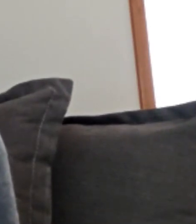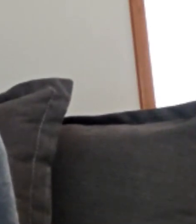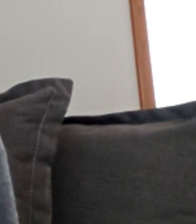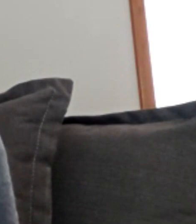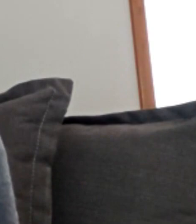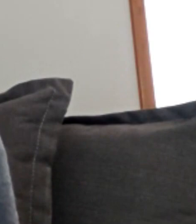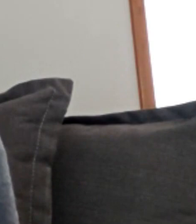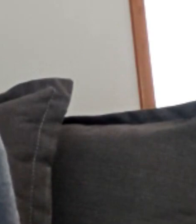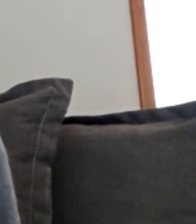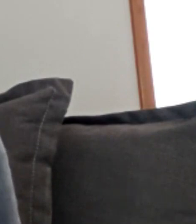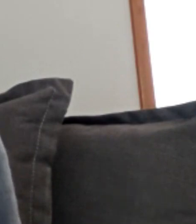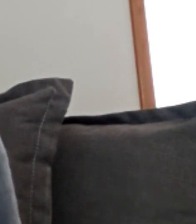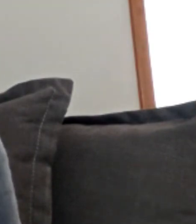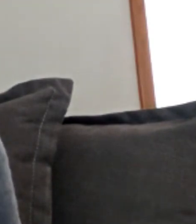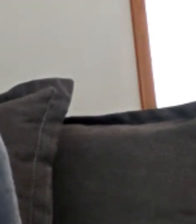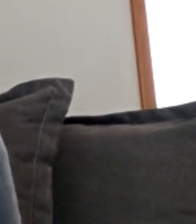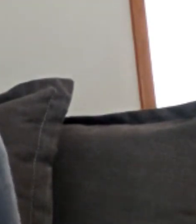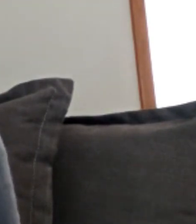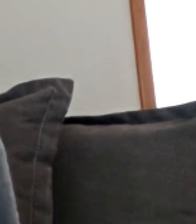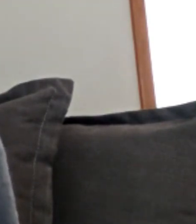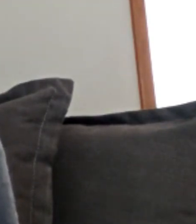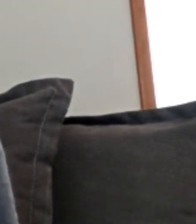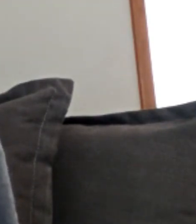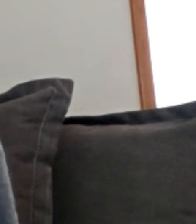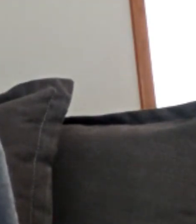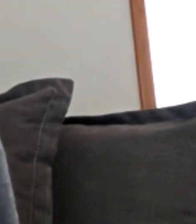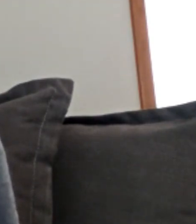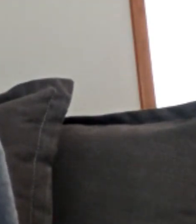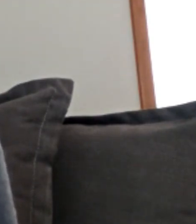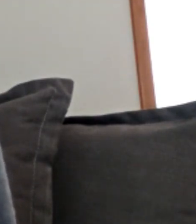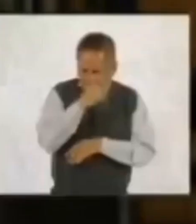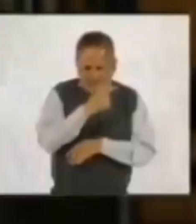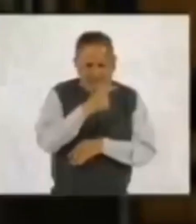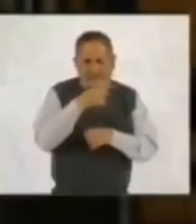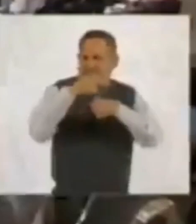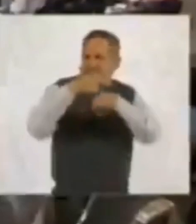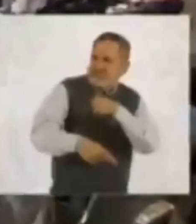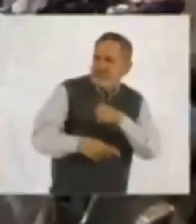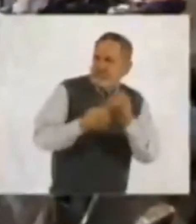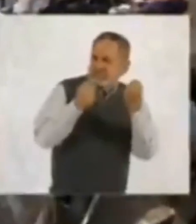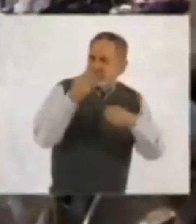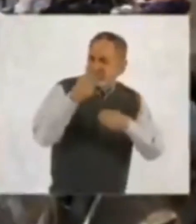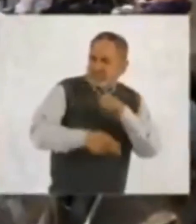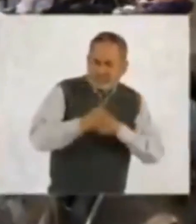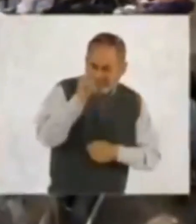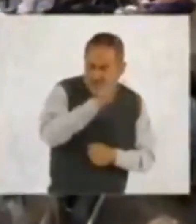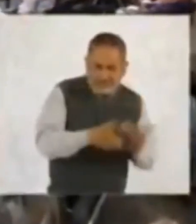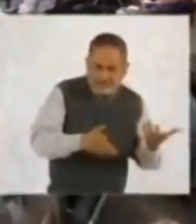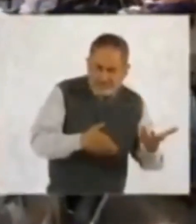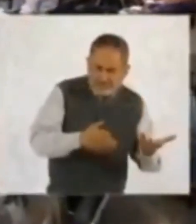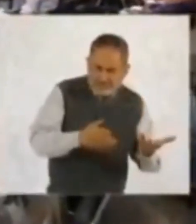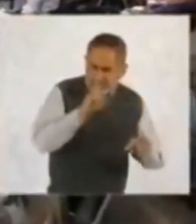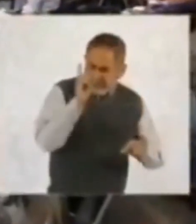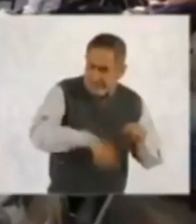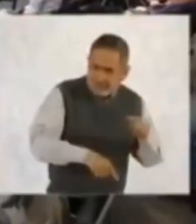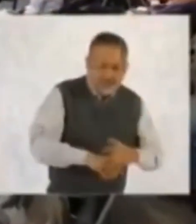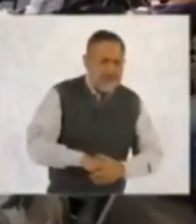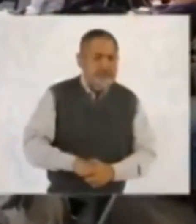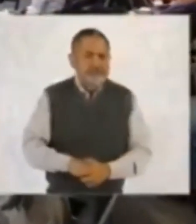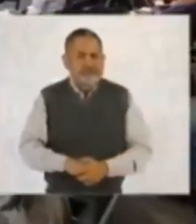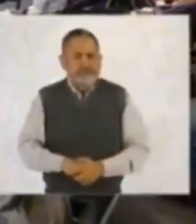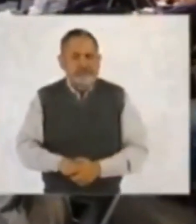ejercicio democrático inédito. Vamos a escuchar lo que dijo hoy la presidenta. Pues depende del pueblo, depende de la